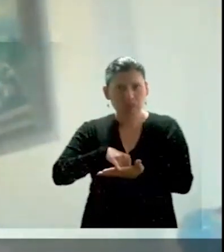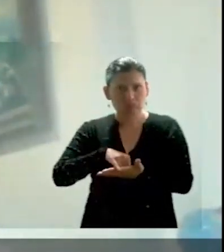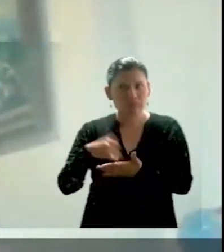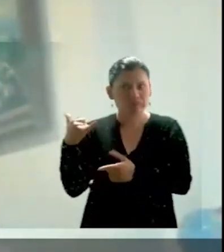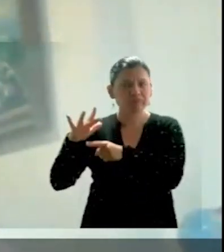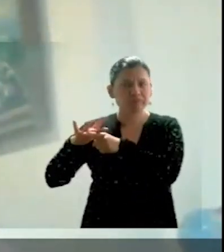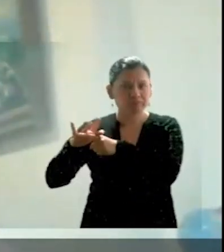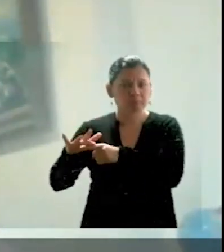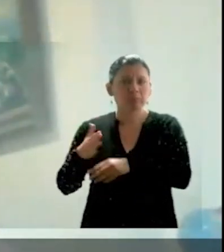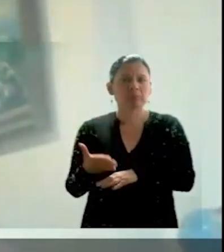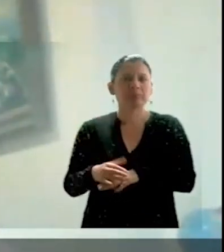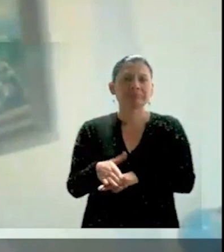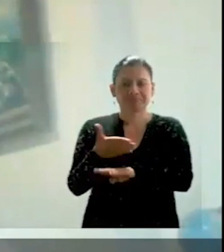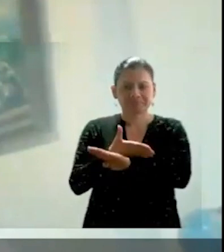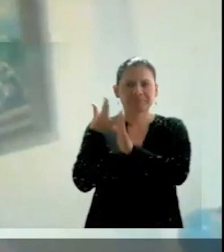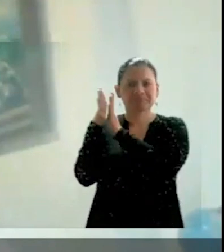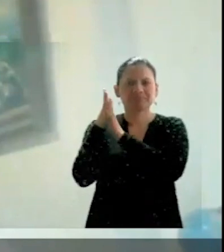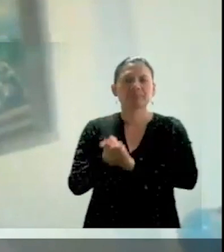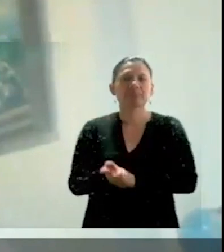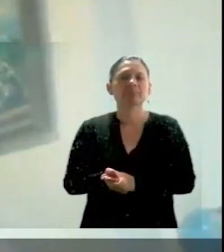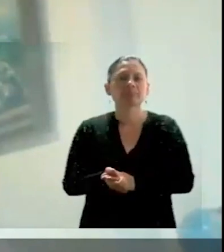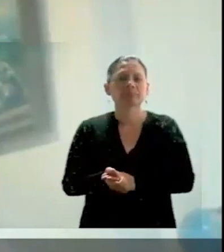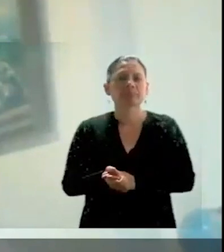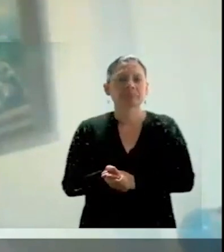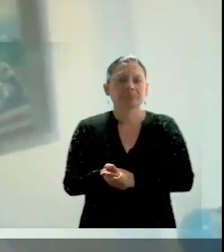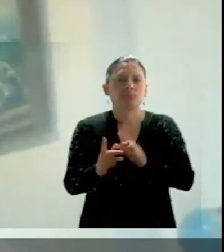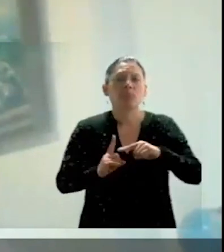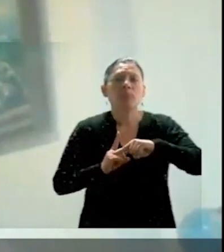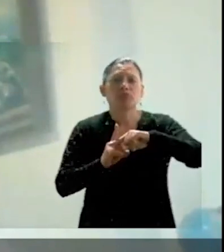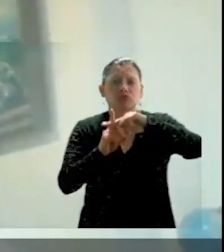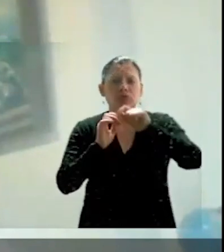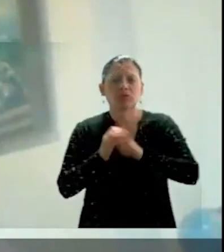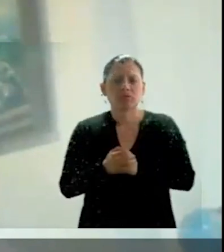lo decía de manera favorable